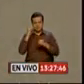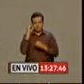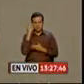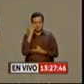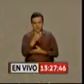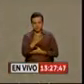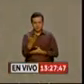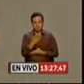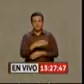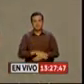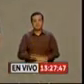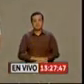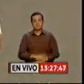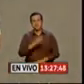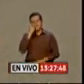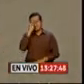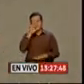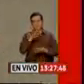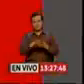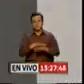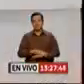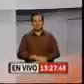ustedes con más información buenas tardes